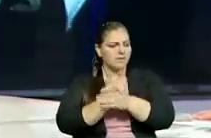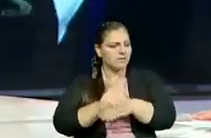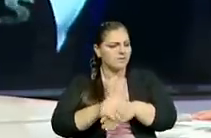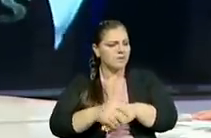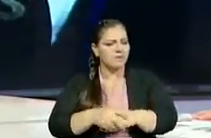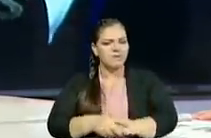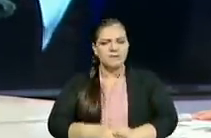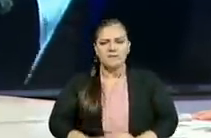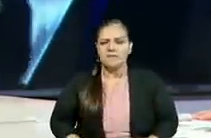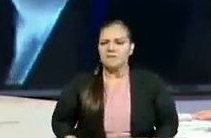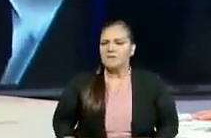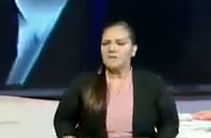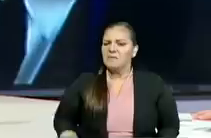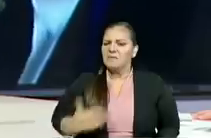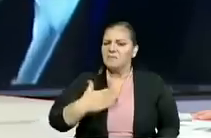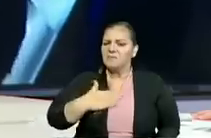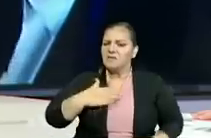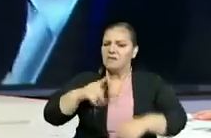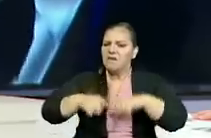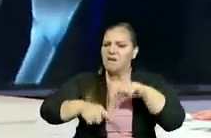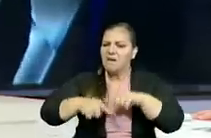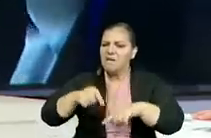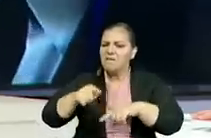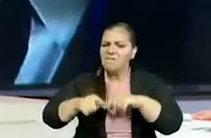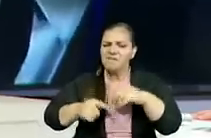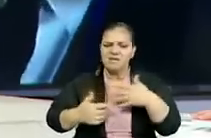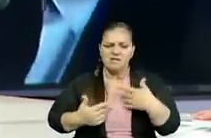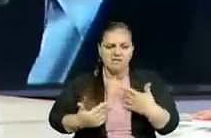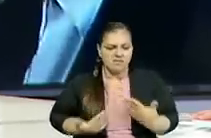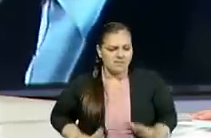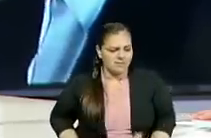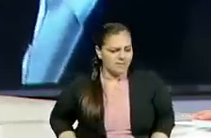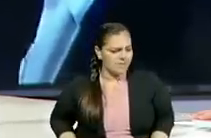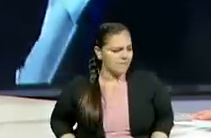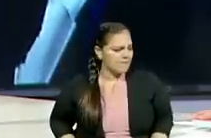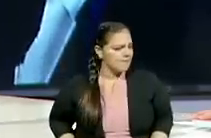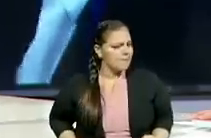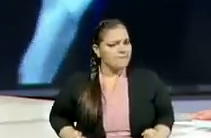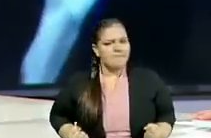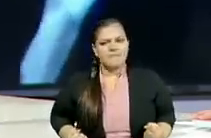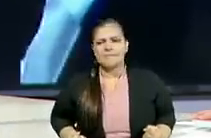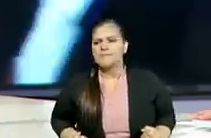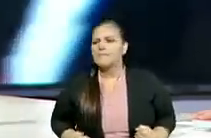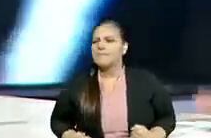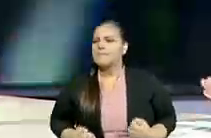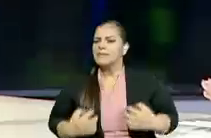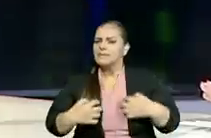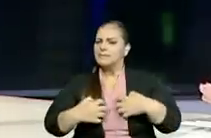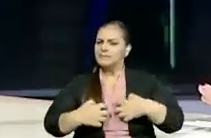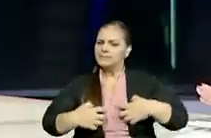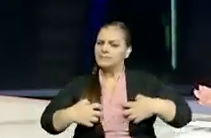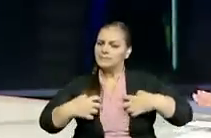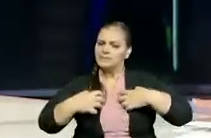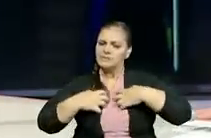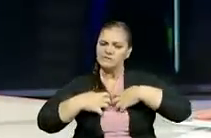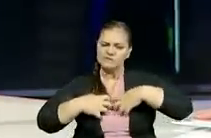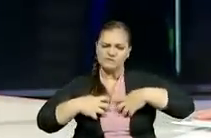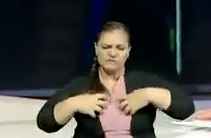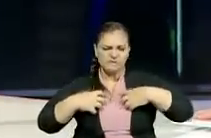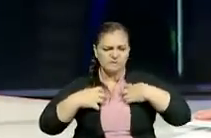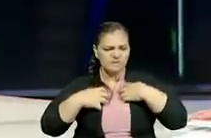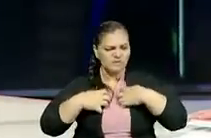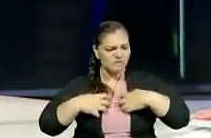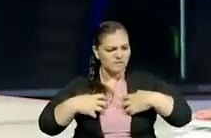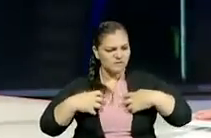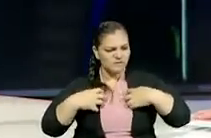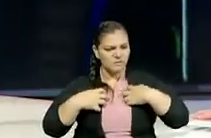premeditación, precisamente para tener esta situación que yo digo, un desorden patológico, sí es verdad, pero yo no sé si puede